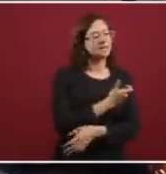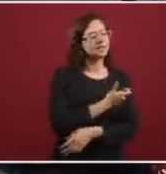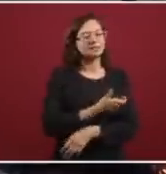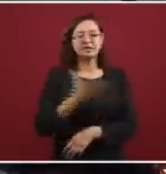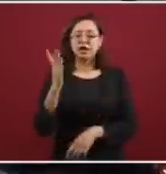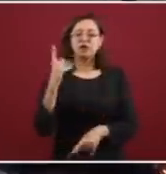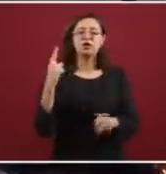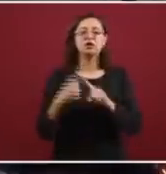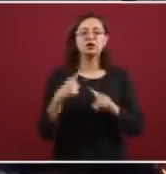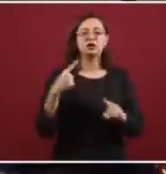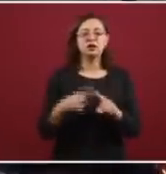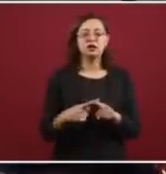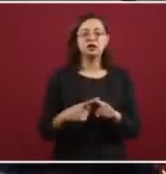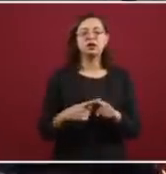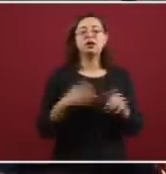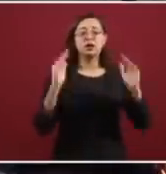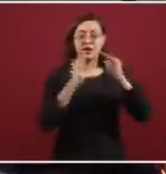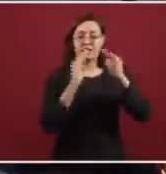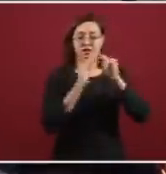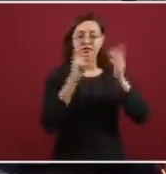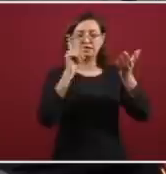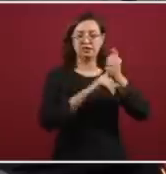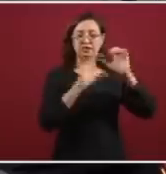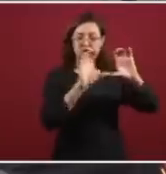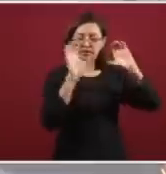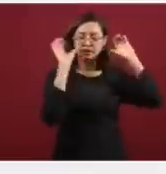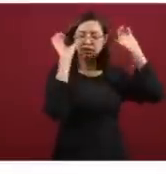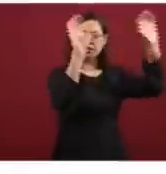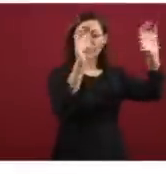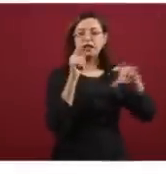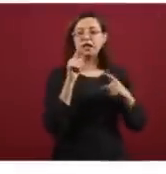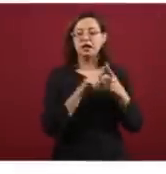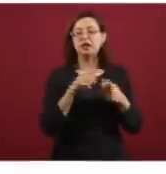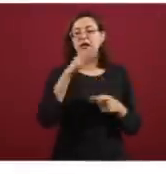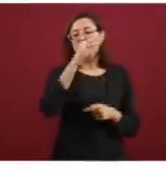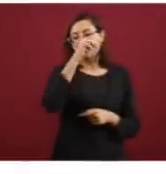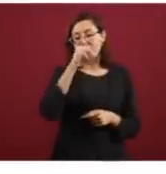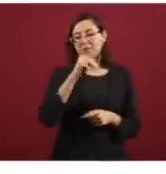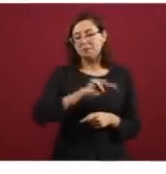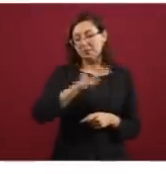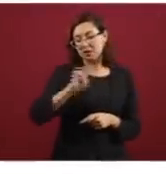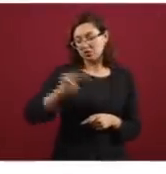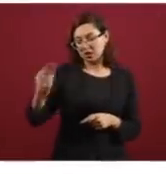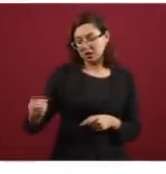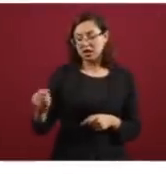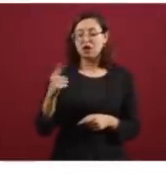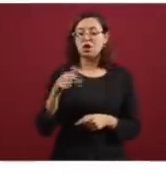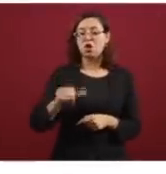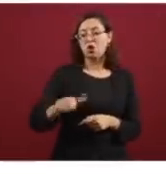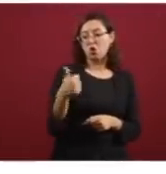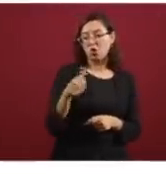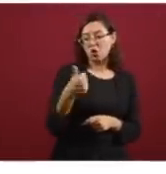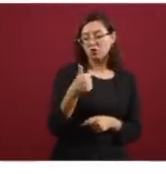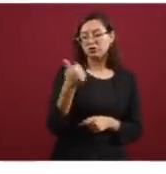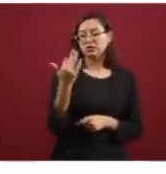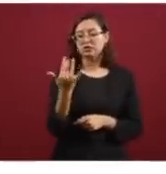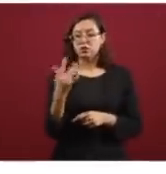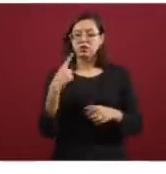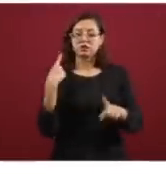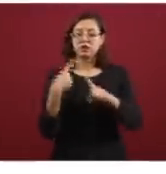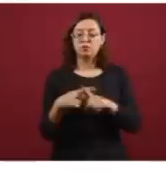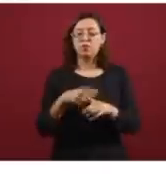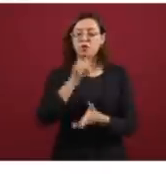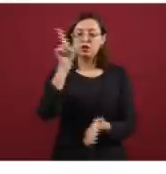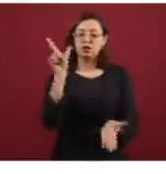lo encontramos para tanques estacionarios en Gas Express Nieto, Lázaro Cárdenas, Michoacán, 11 pesos 50 centavos por litro, mientras